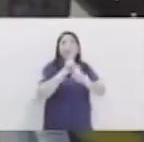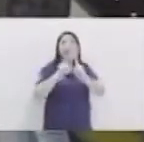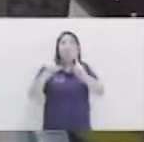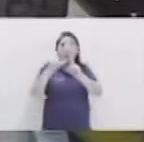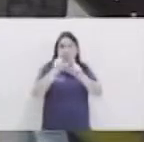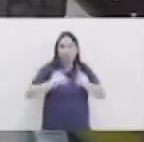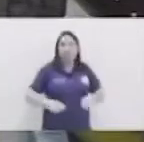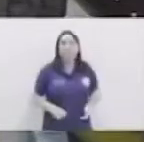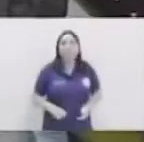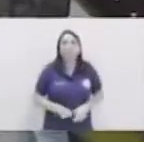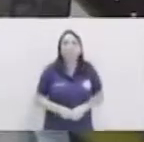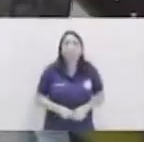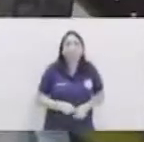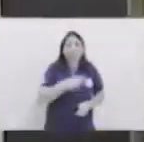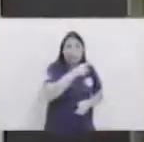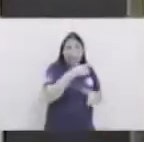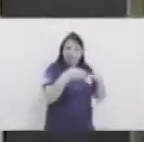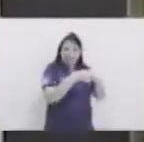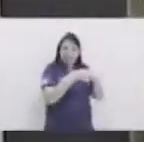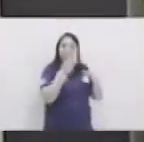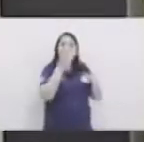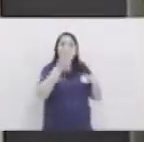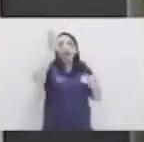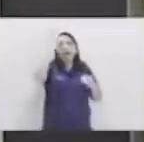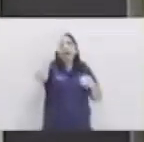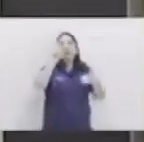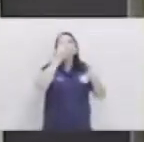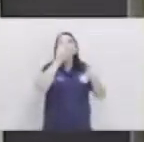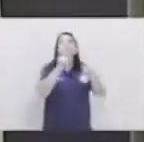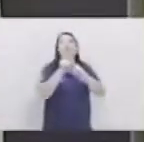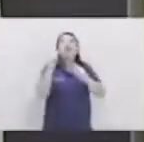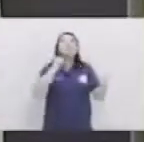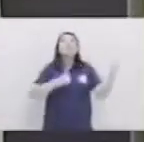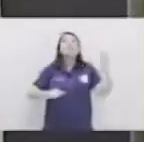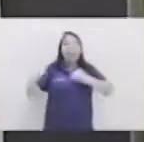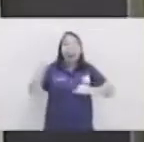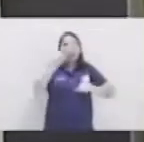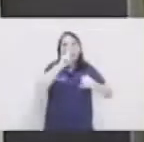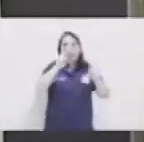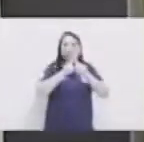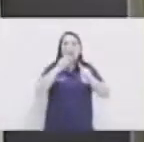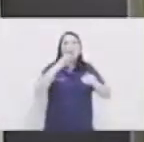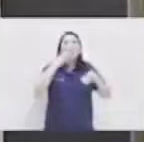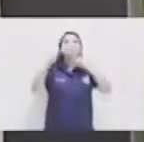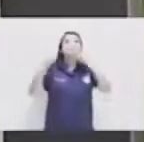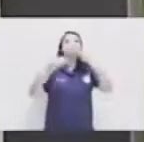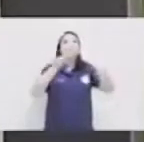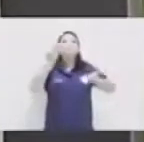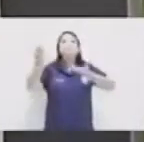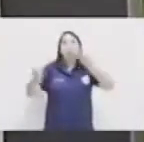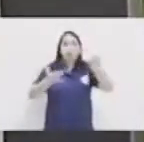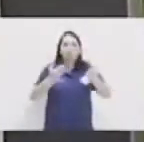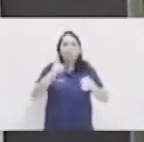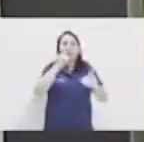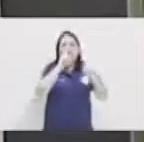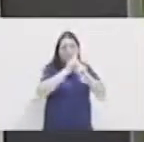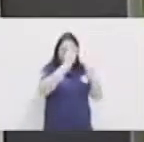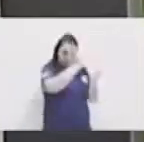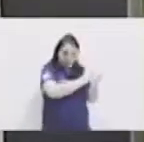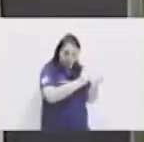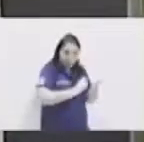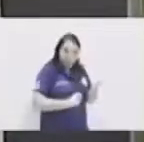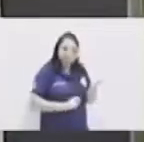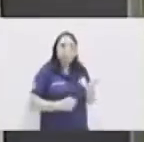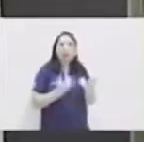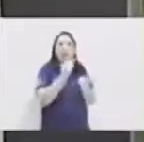también utilizaron la prosa y el teatro, también de forma ritual, y es de forma oral y escrita como lo transmitían. ¿Y qué buscaban ellos? Transmitir